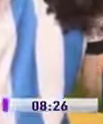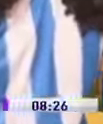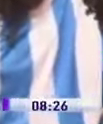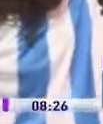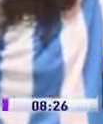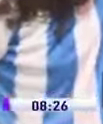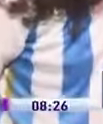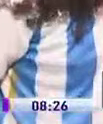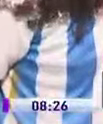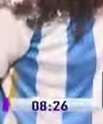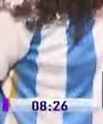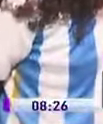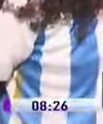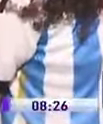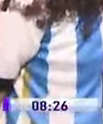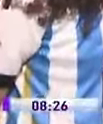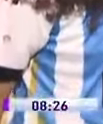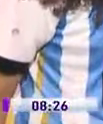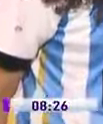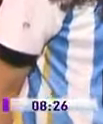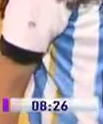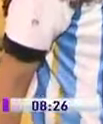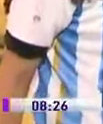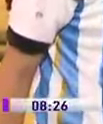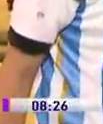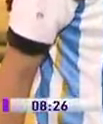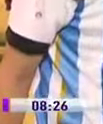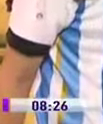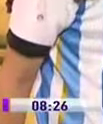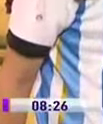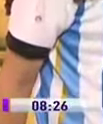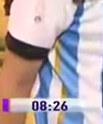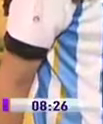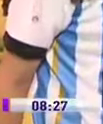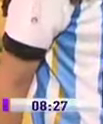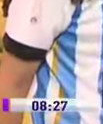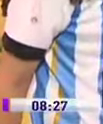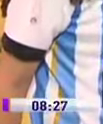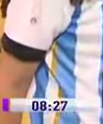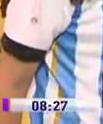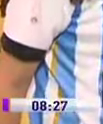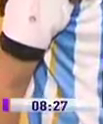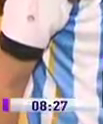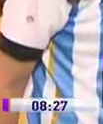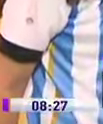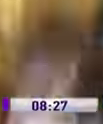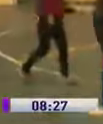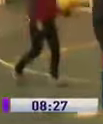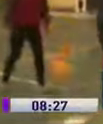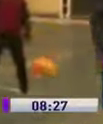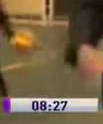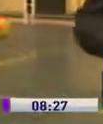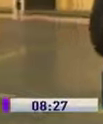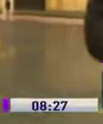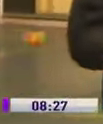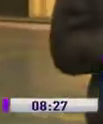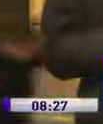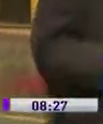en Salcedo, junto con el Flaco Caviedes, para exhibir un poquito el fútbol y disfrutar con toda la gente. ¿Cómo estás, Iván?